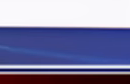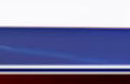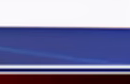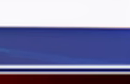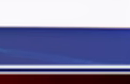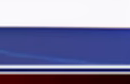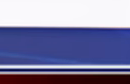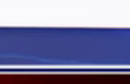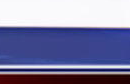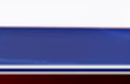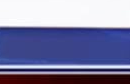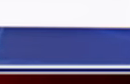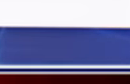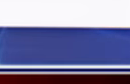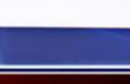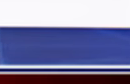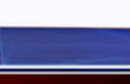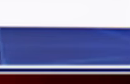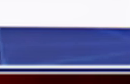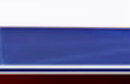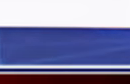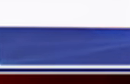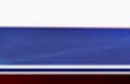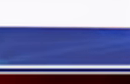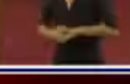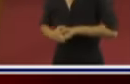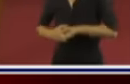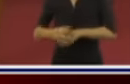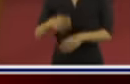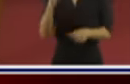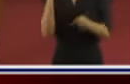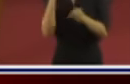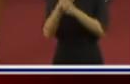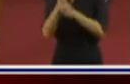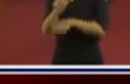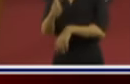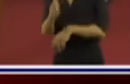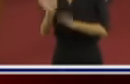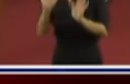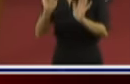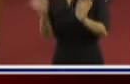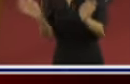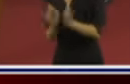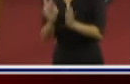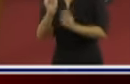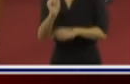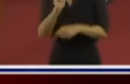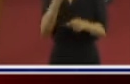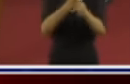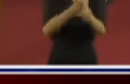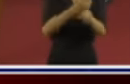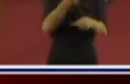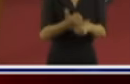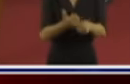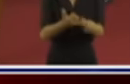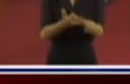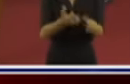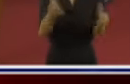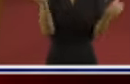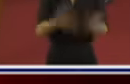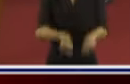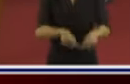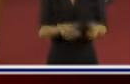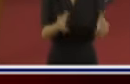que fueran primero y cuál después, pero me parece que la intención es positiva, es uno de los grandes debates que tiene Argentina y que